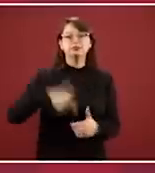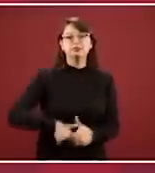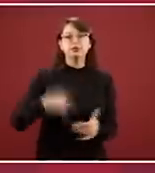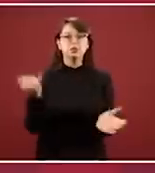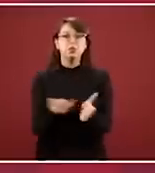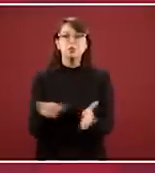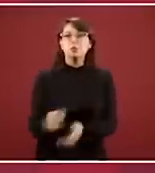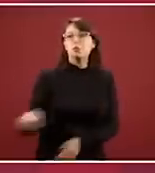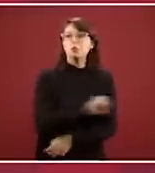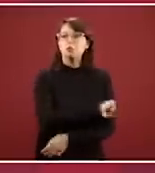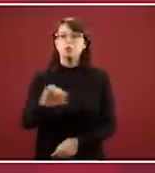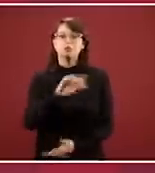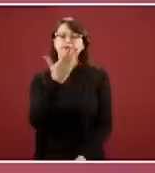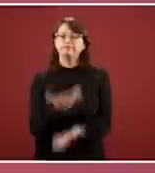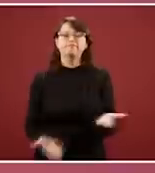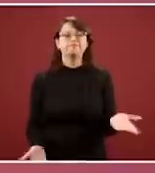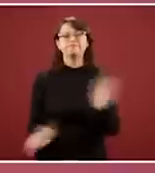Y no va a haber en todo el año.